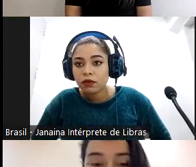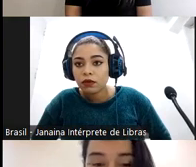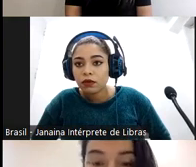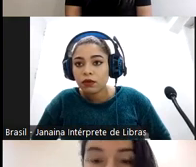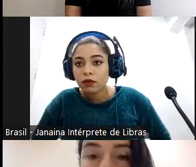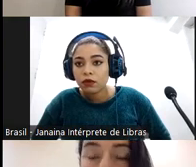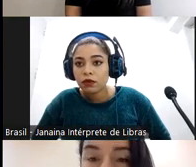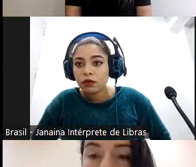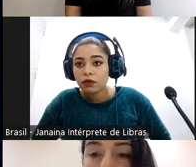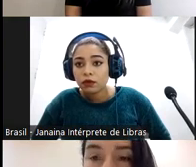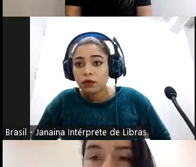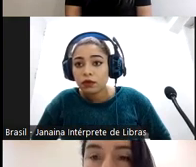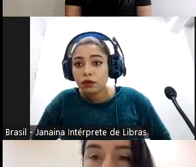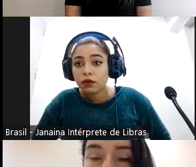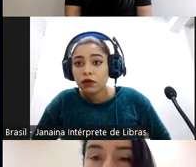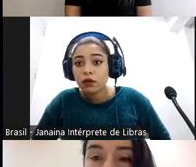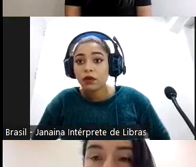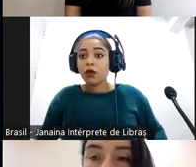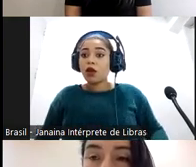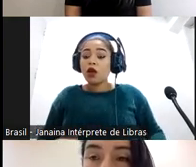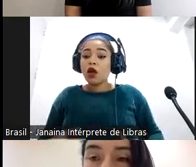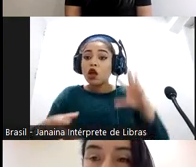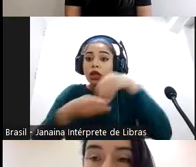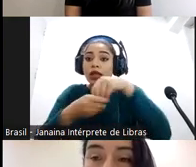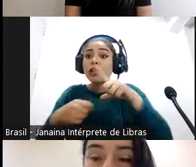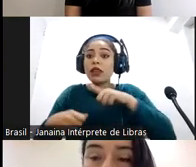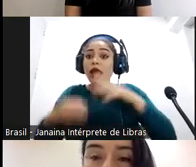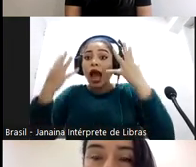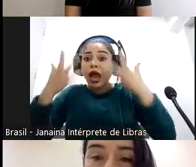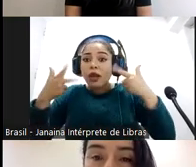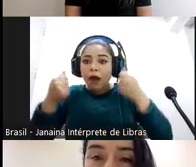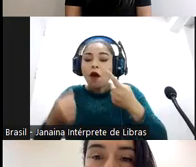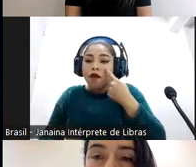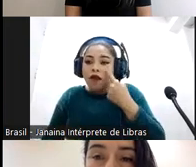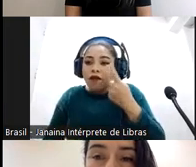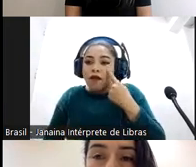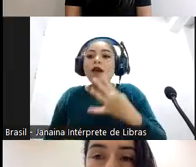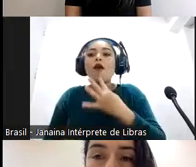¿Acá adentro? ¡Sí, acá adentro hay un animal! ¡Vengan, vengan a conocerlo!